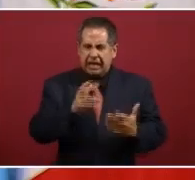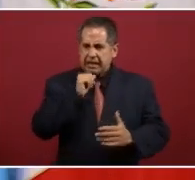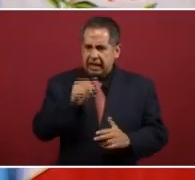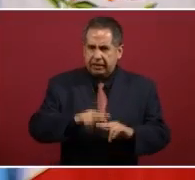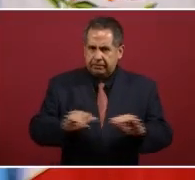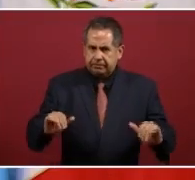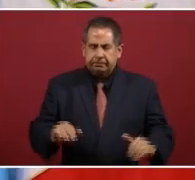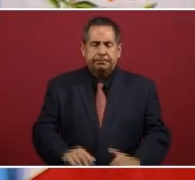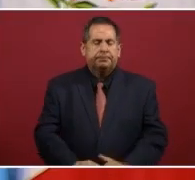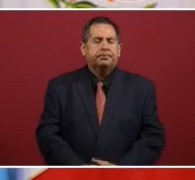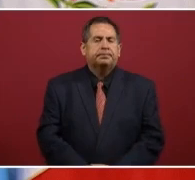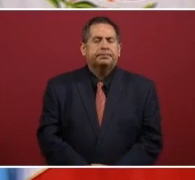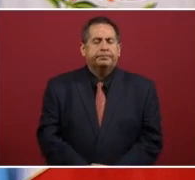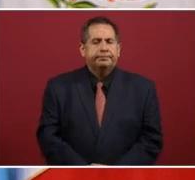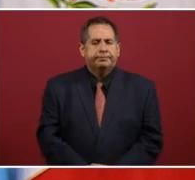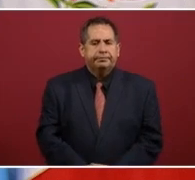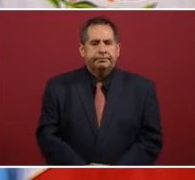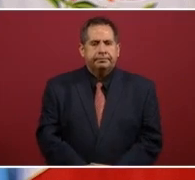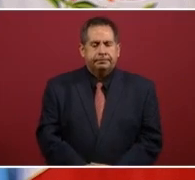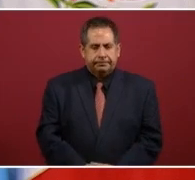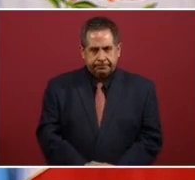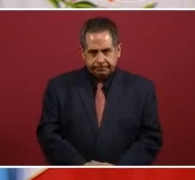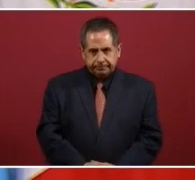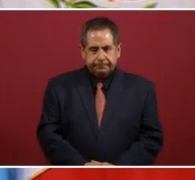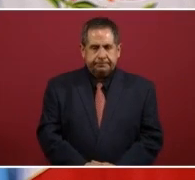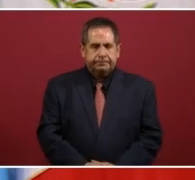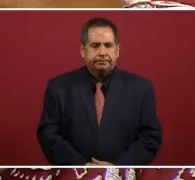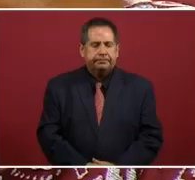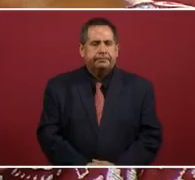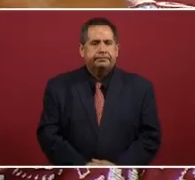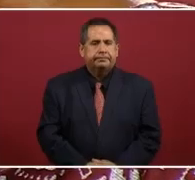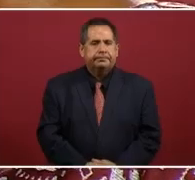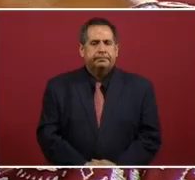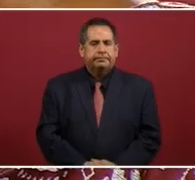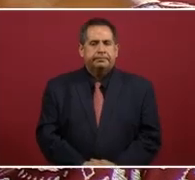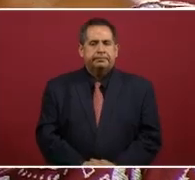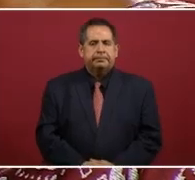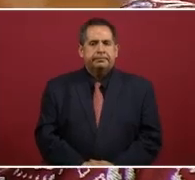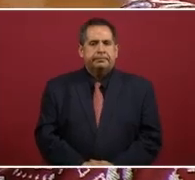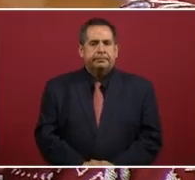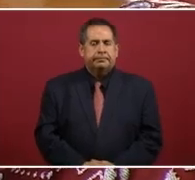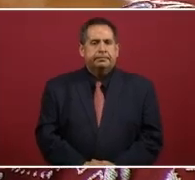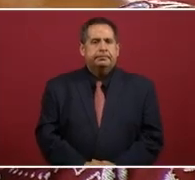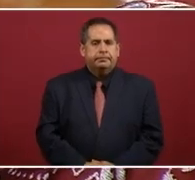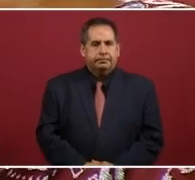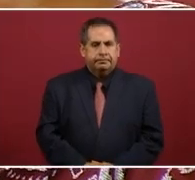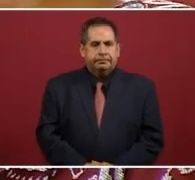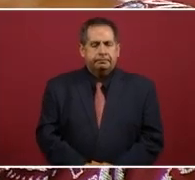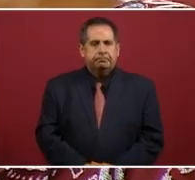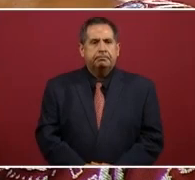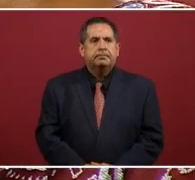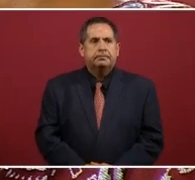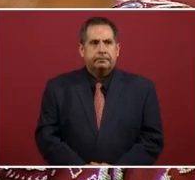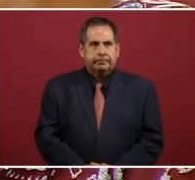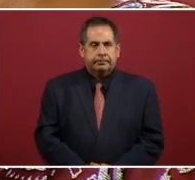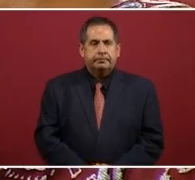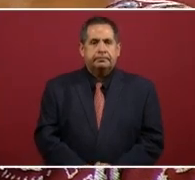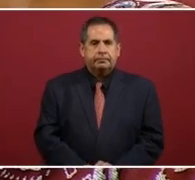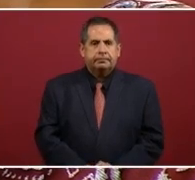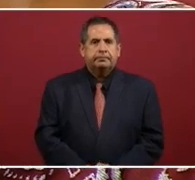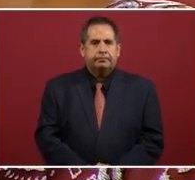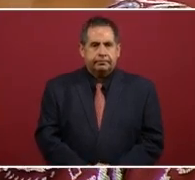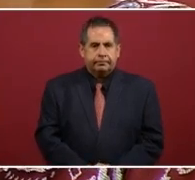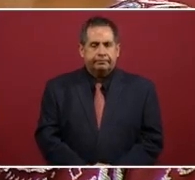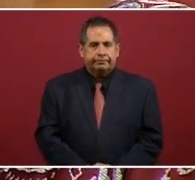Globally, this Spotlight initiative focuses its efforts on the most prevalent form of violence